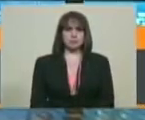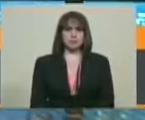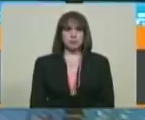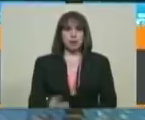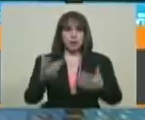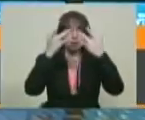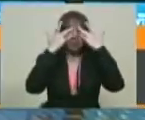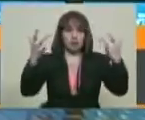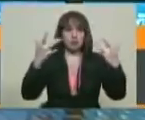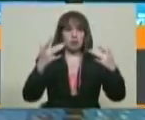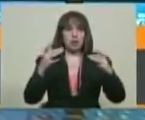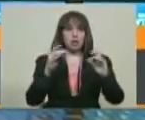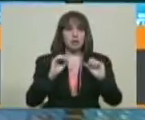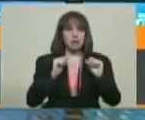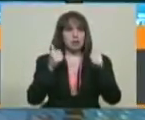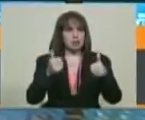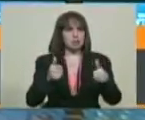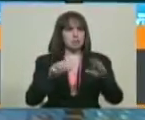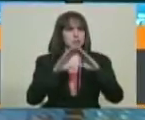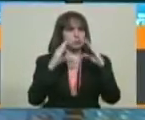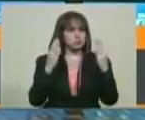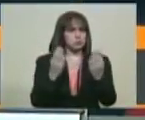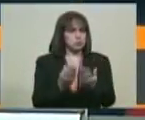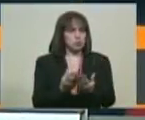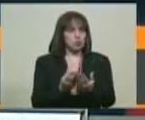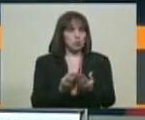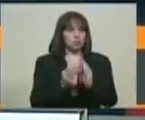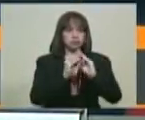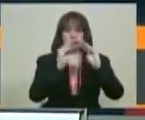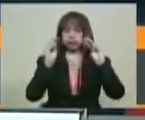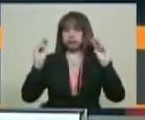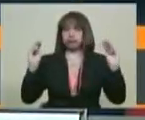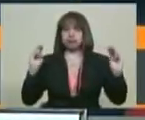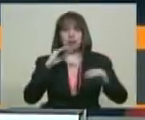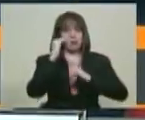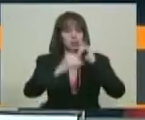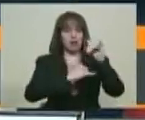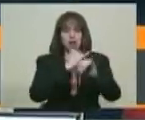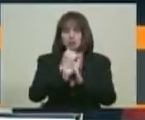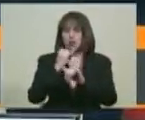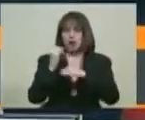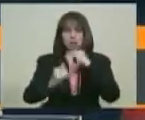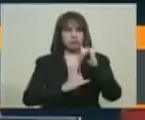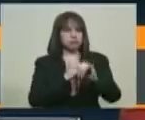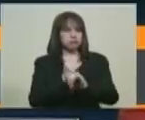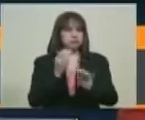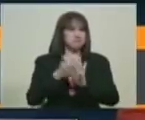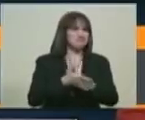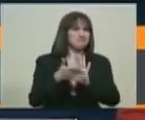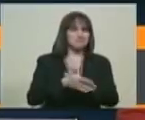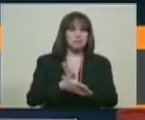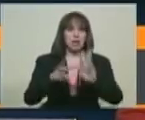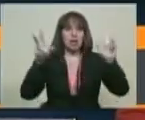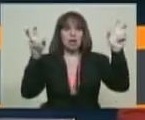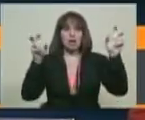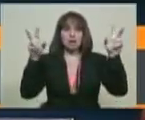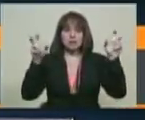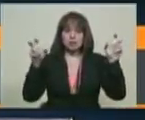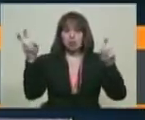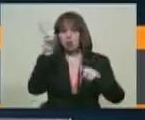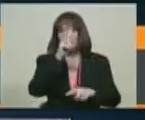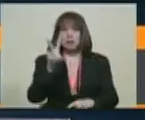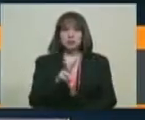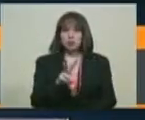del mundo han lanzado, presidente, un llamado internacional que tiene como título